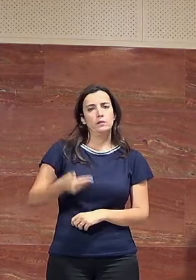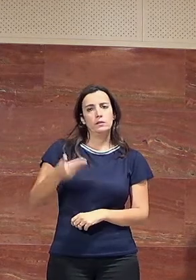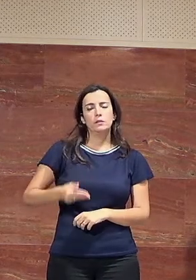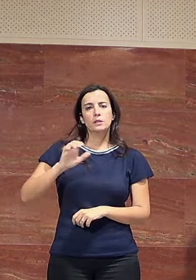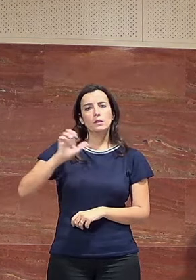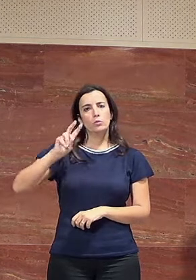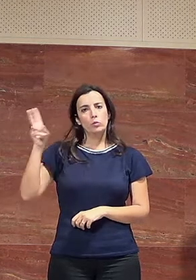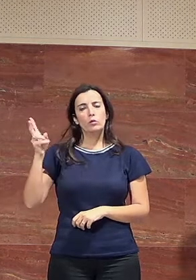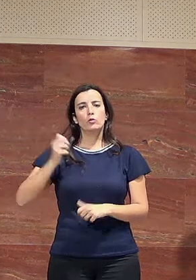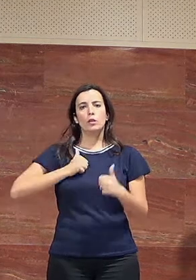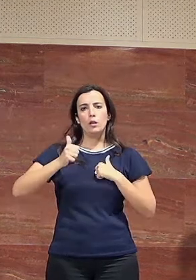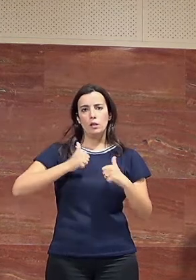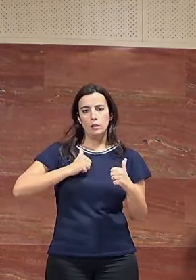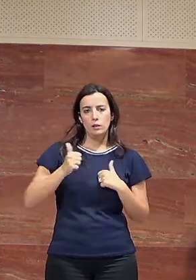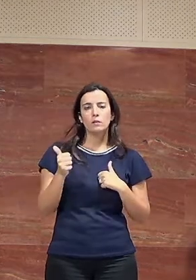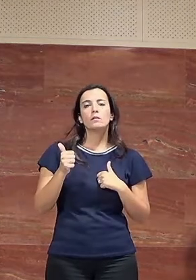Unidos, Canadá,